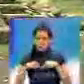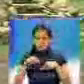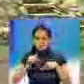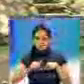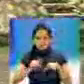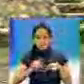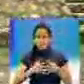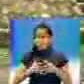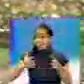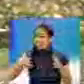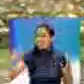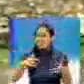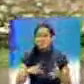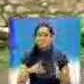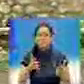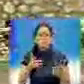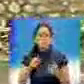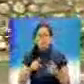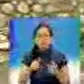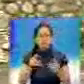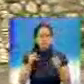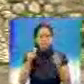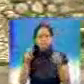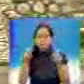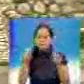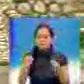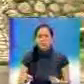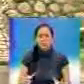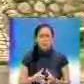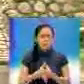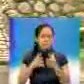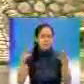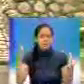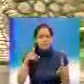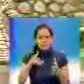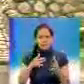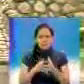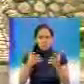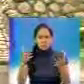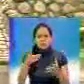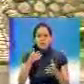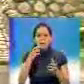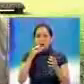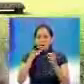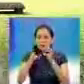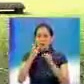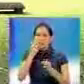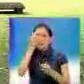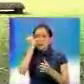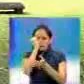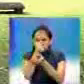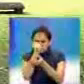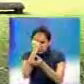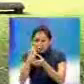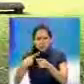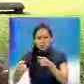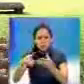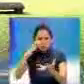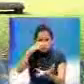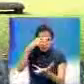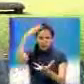una ciudad de gran importancia se han contabilizado y registrado una vasta cantidad de piezas. El rasgo más